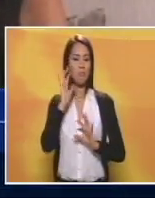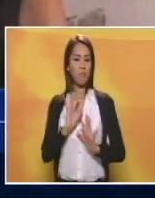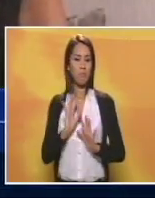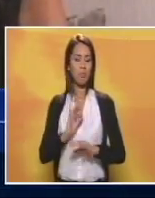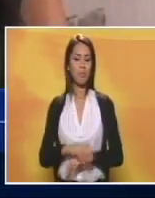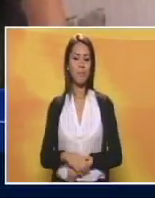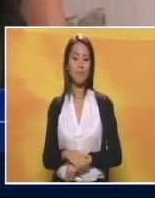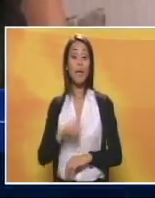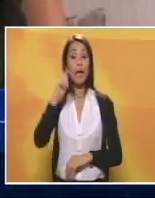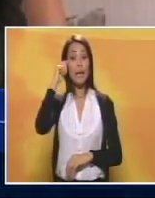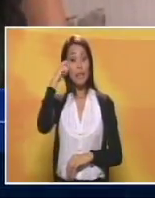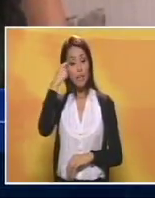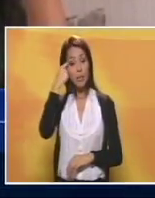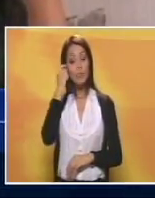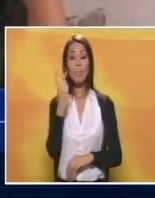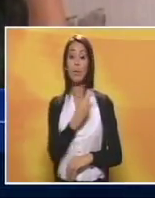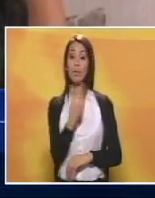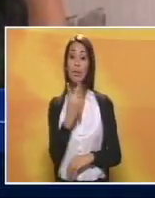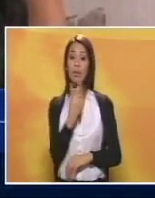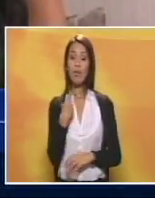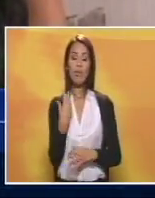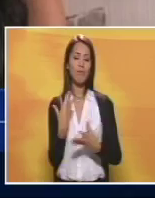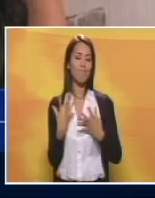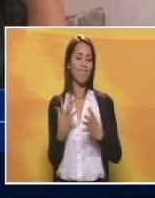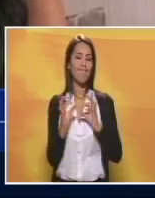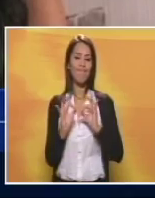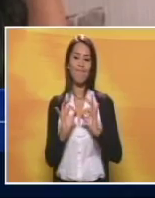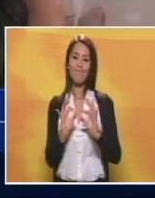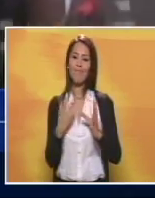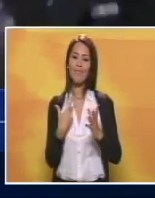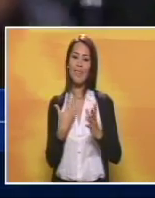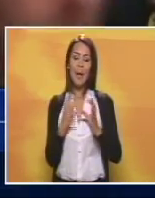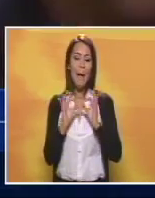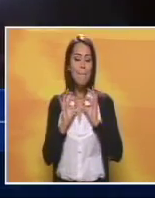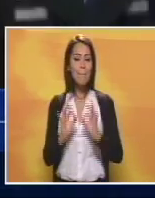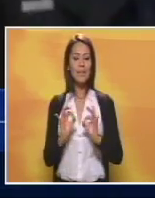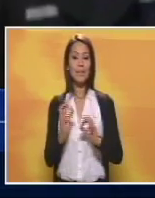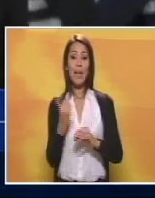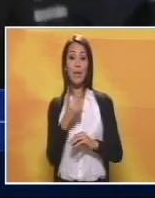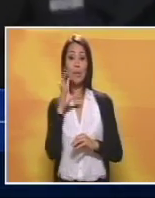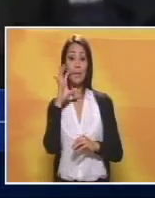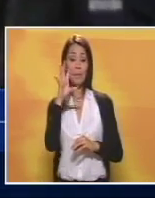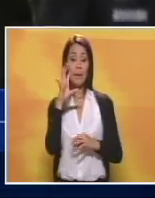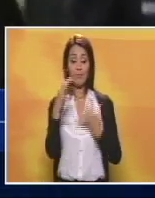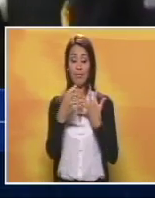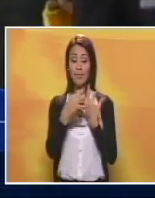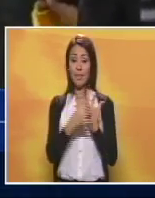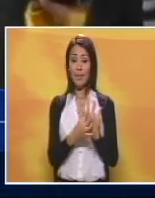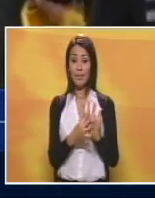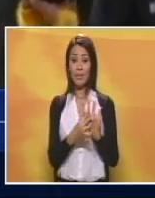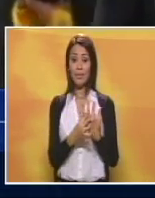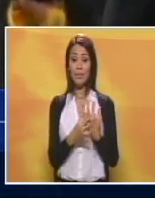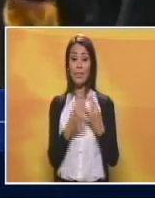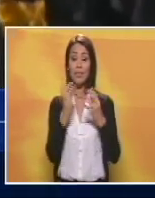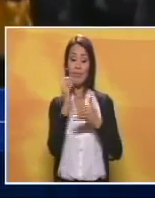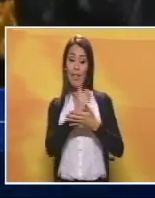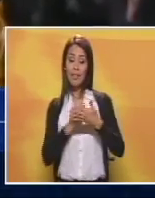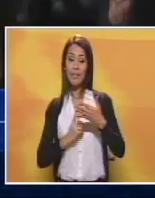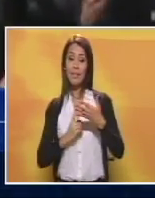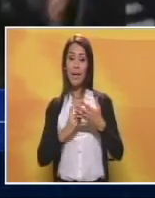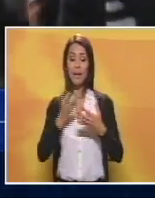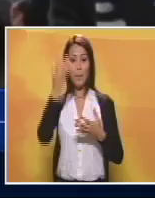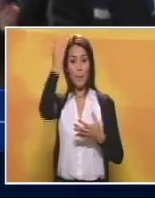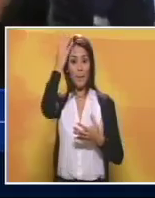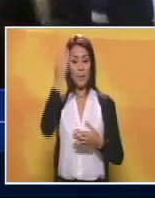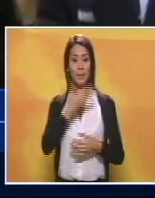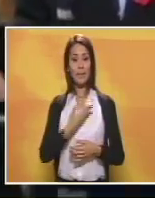Namibia. Recordemos que la pareja tiene una conexión especial con este destino, tanto que el anillo de compromiso de la joven diseñado por el príncipe